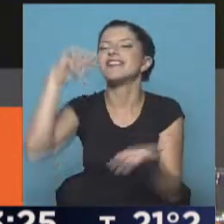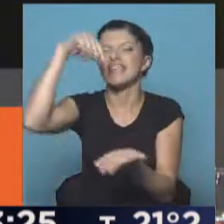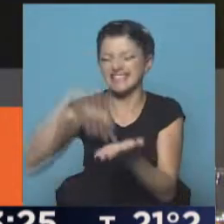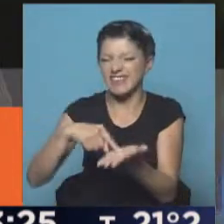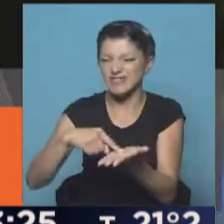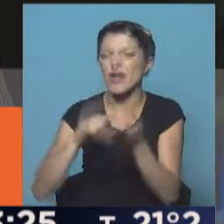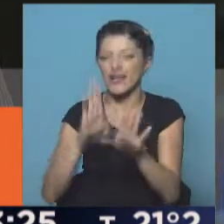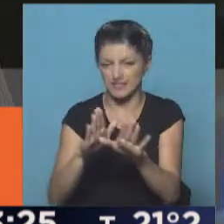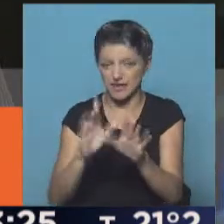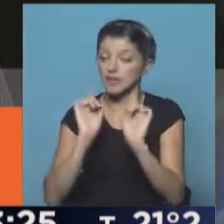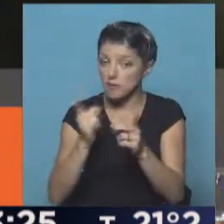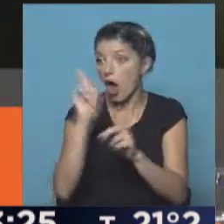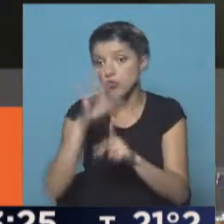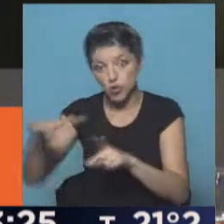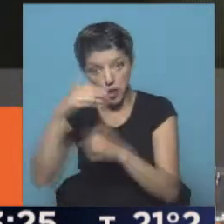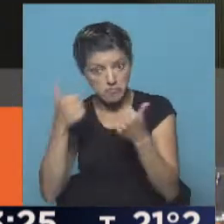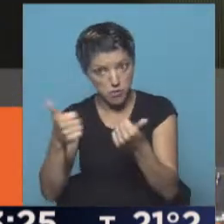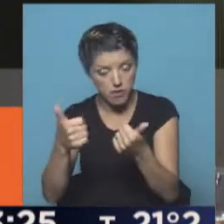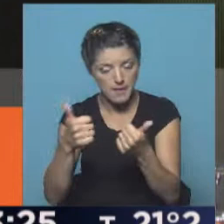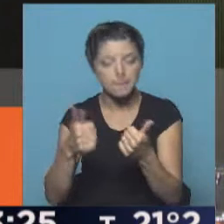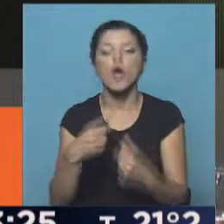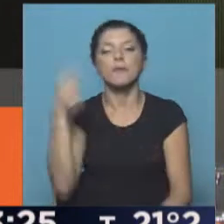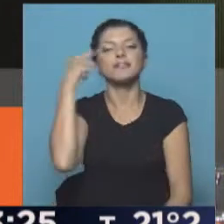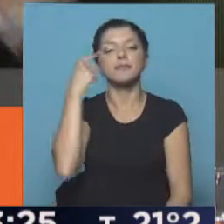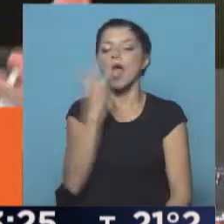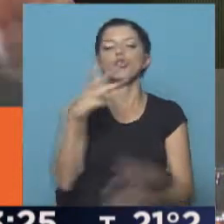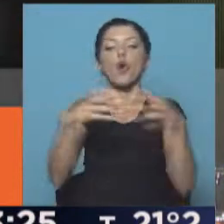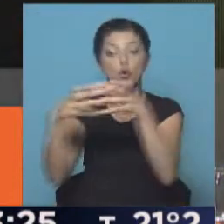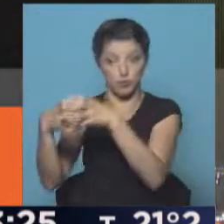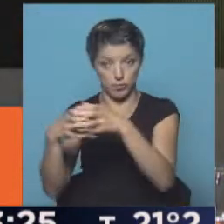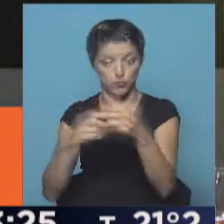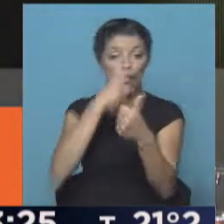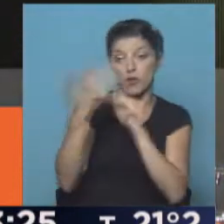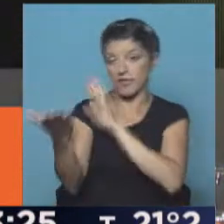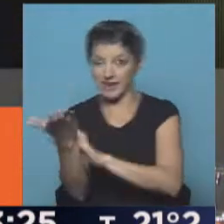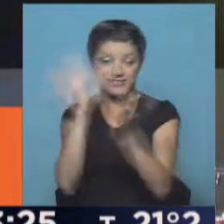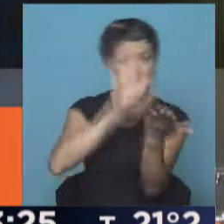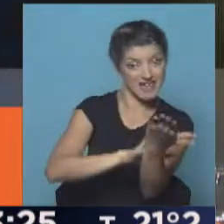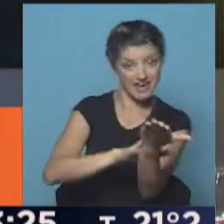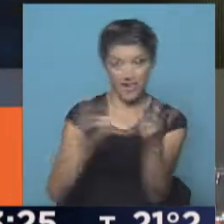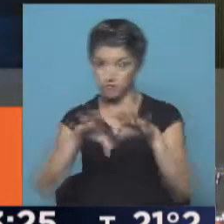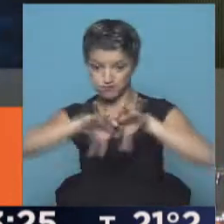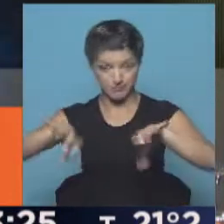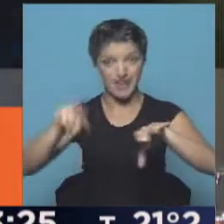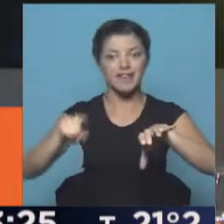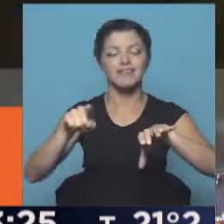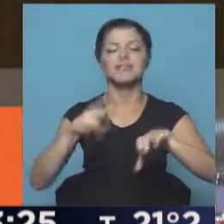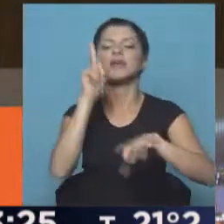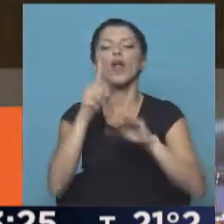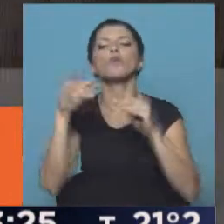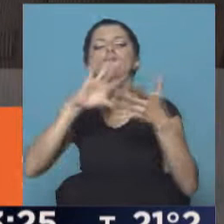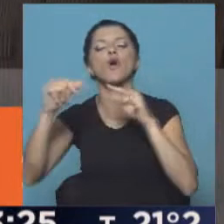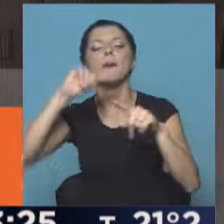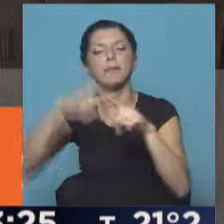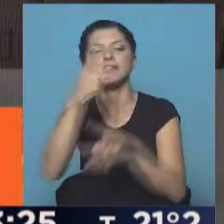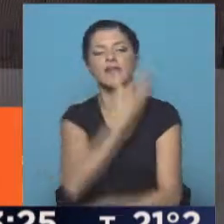muy aplaudidas también en algunos lugares, en donde se supone que hay dos partidos, dos coaliciones, una de centro derecha, una de centro izquierda, que están de acuerdo alrededor de una serie de políticas de